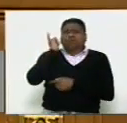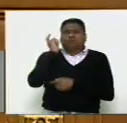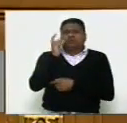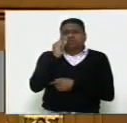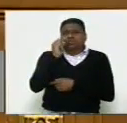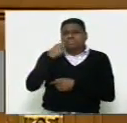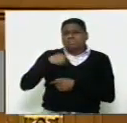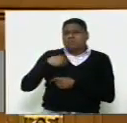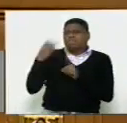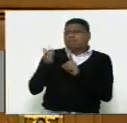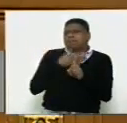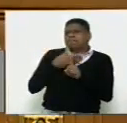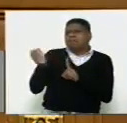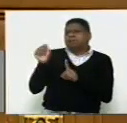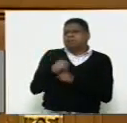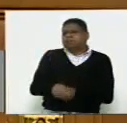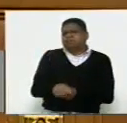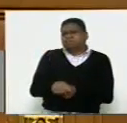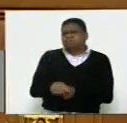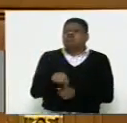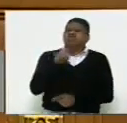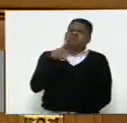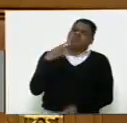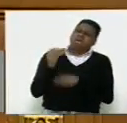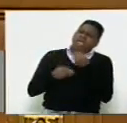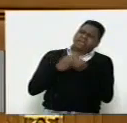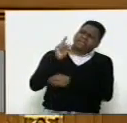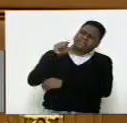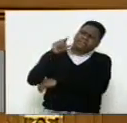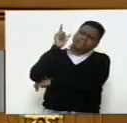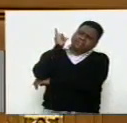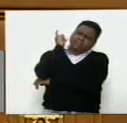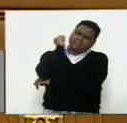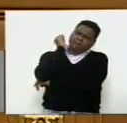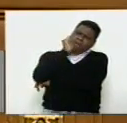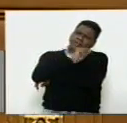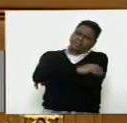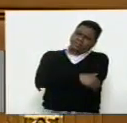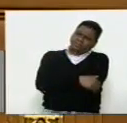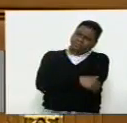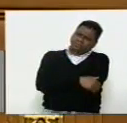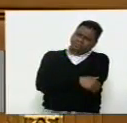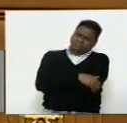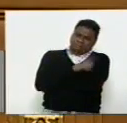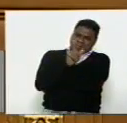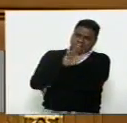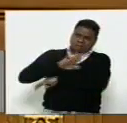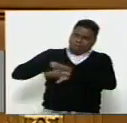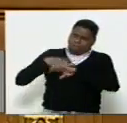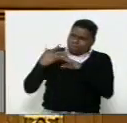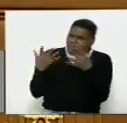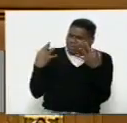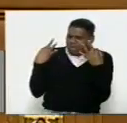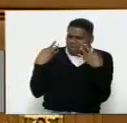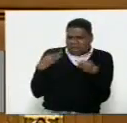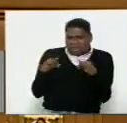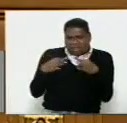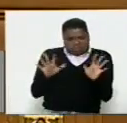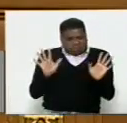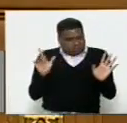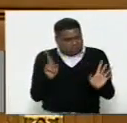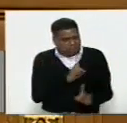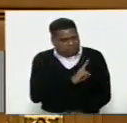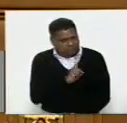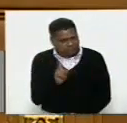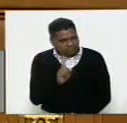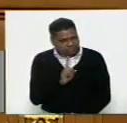le preguntan, ¿y qué le hiciste tú a ese hombre? ¿Eh? Porque está naturalizado que